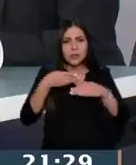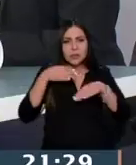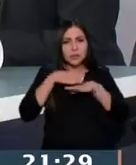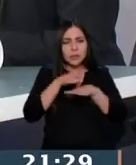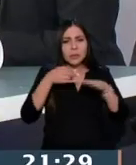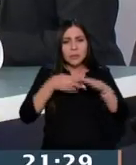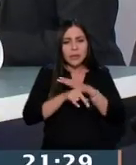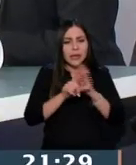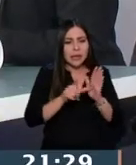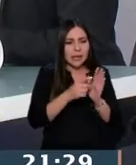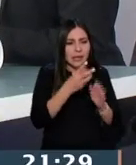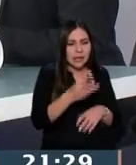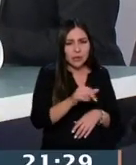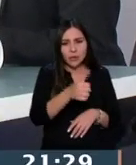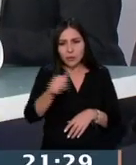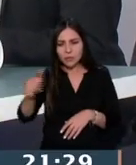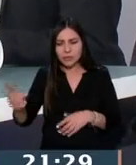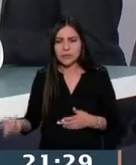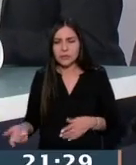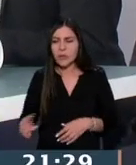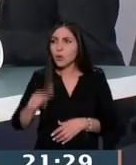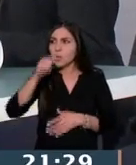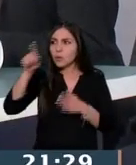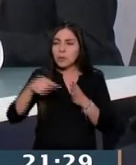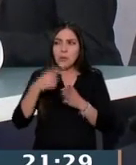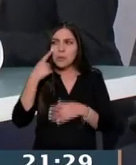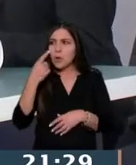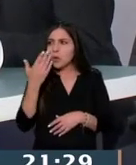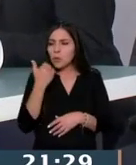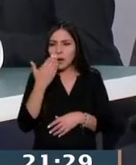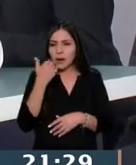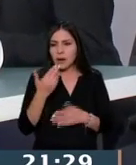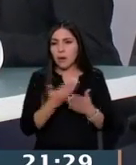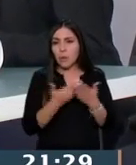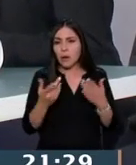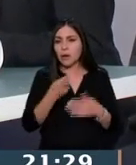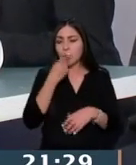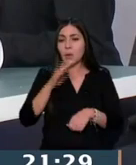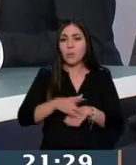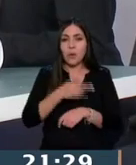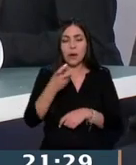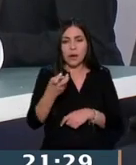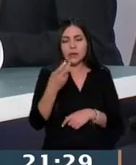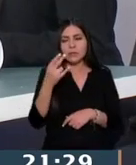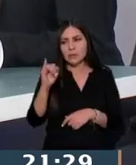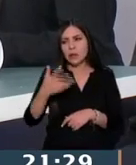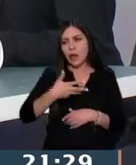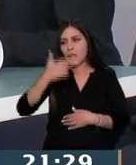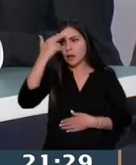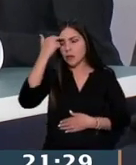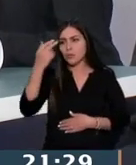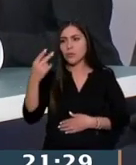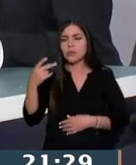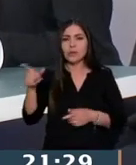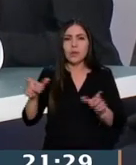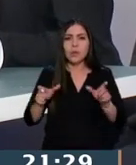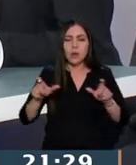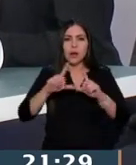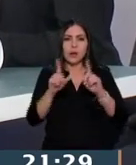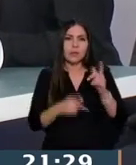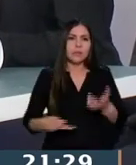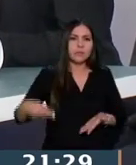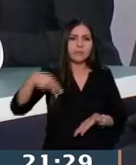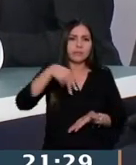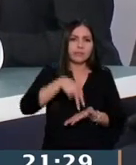ningún lado. Por lo tanto, parece injustificable el hecho de que metan a la Guardia Nacional en el metro. Sí, lo que es la idea. se pretende crear